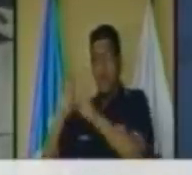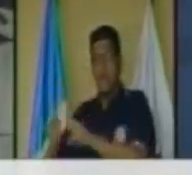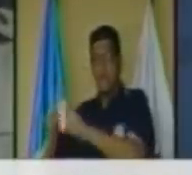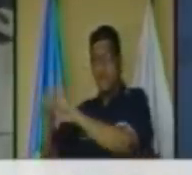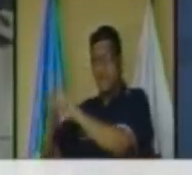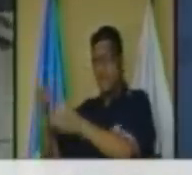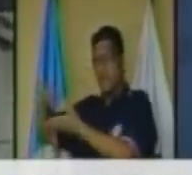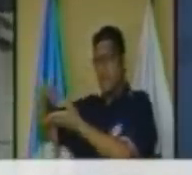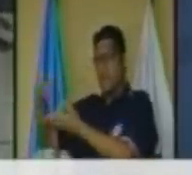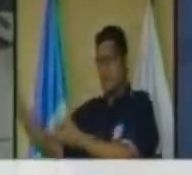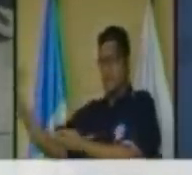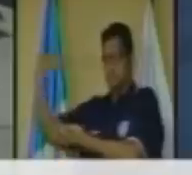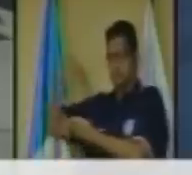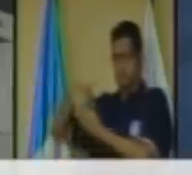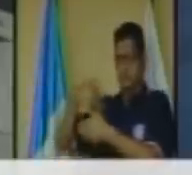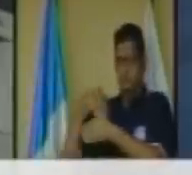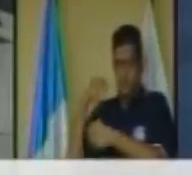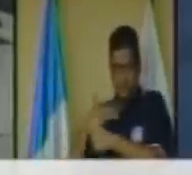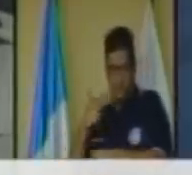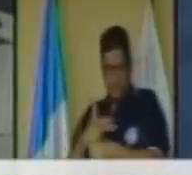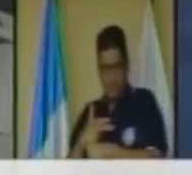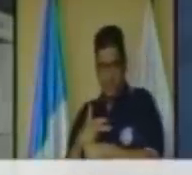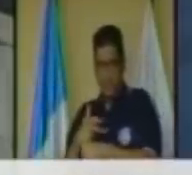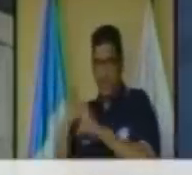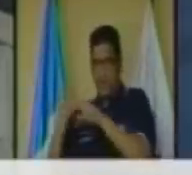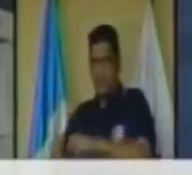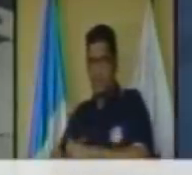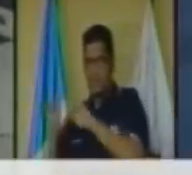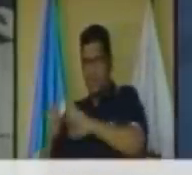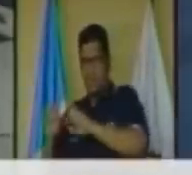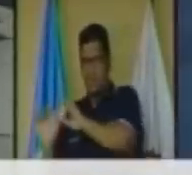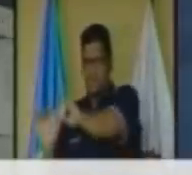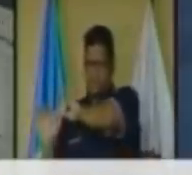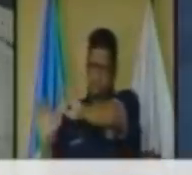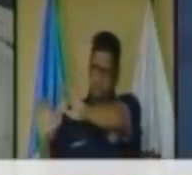que la población no se aglomere para